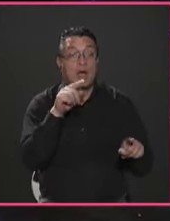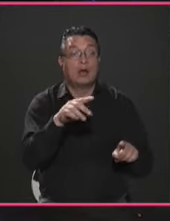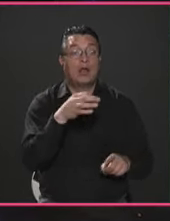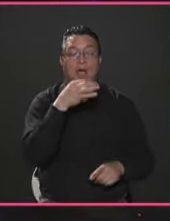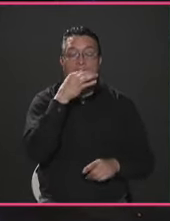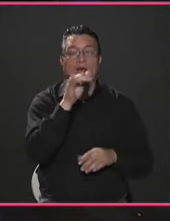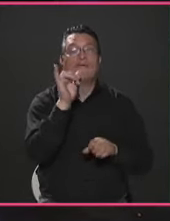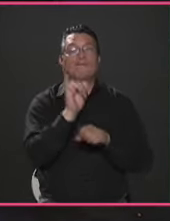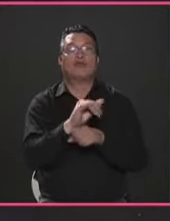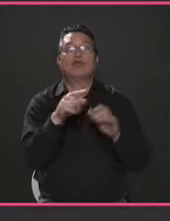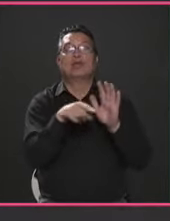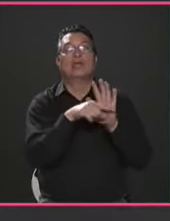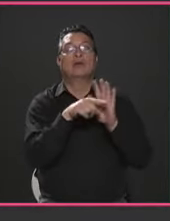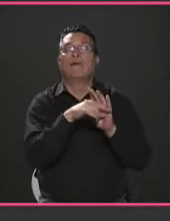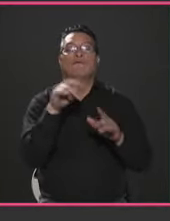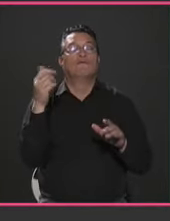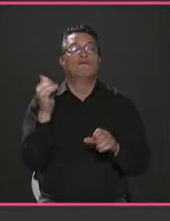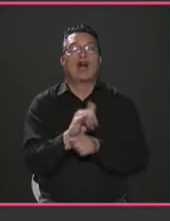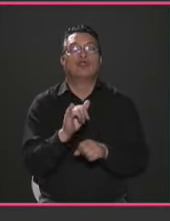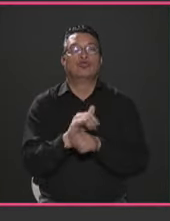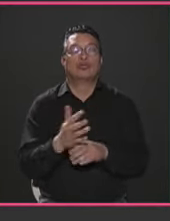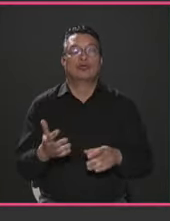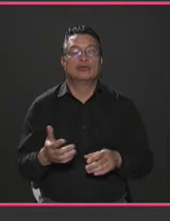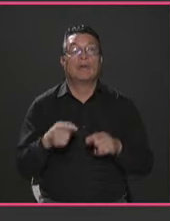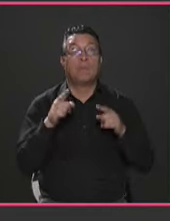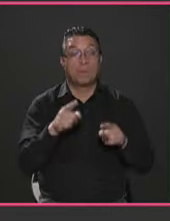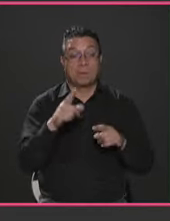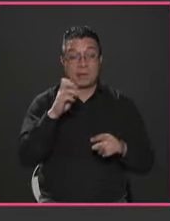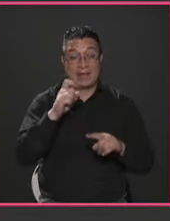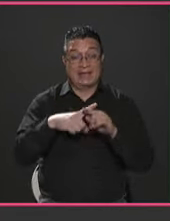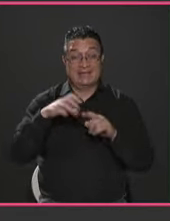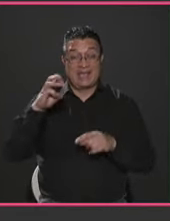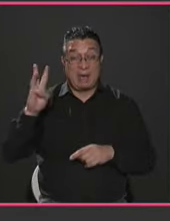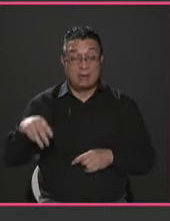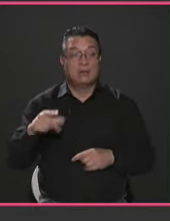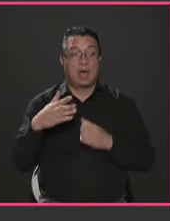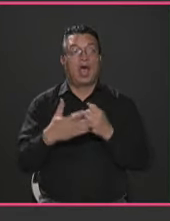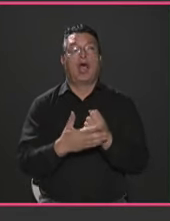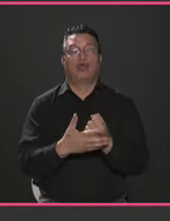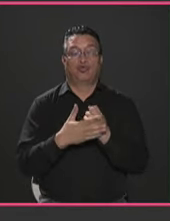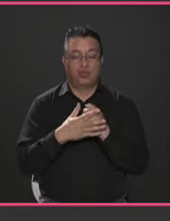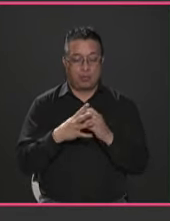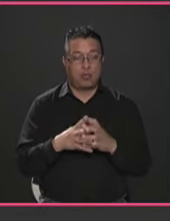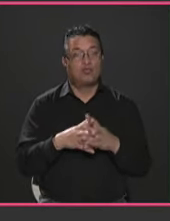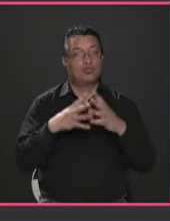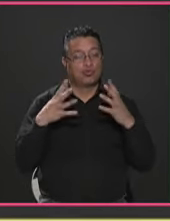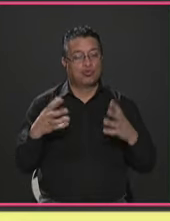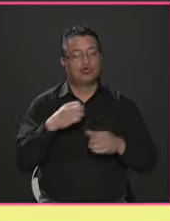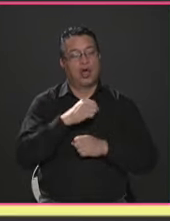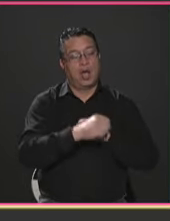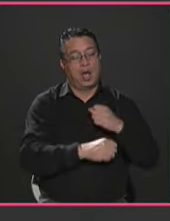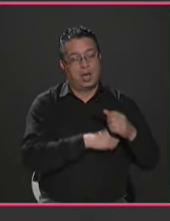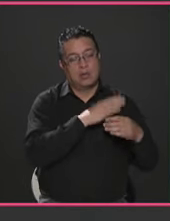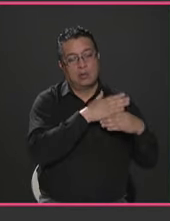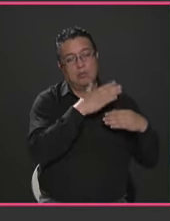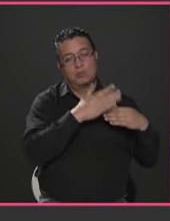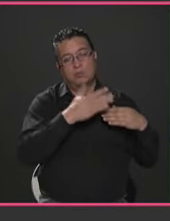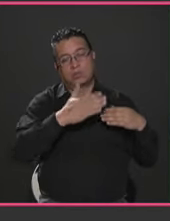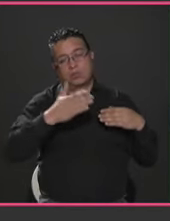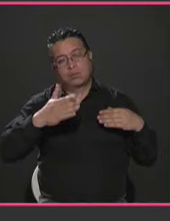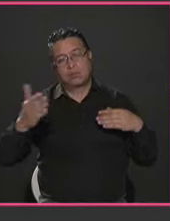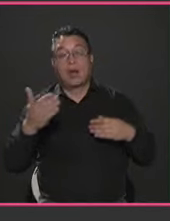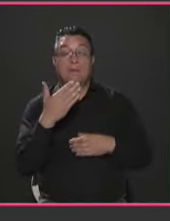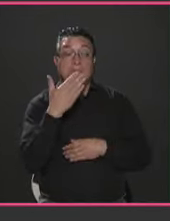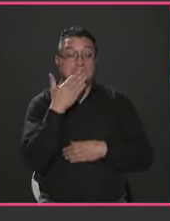resultados falsos negativos entonces este examen que si bien nos ayudó muchísimo durante muchos años a prevenir y a la mejor